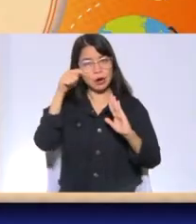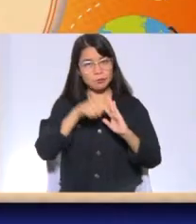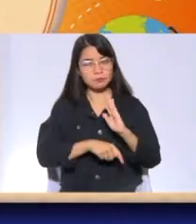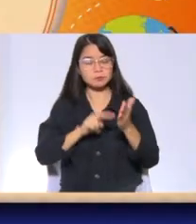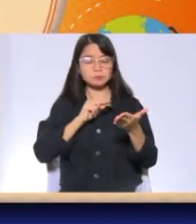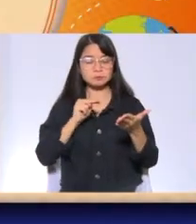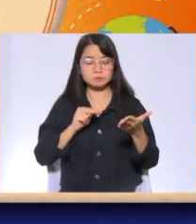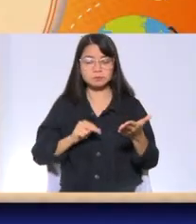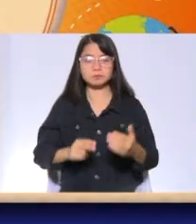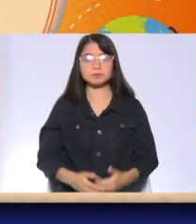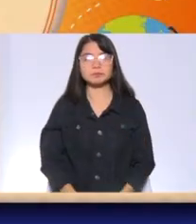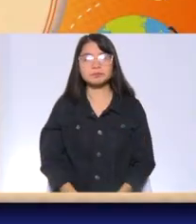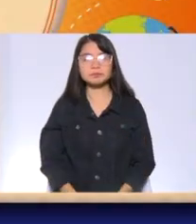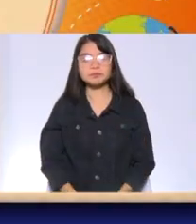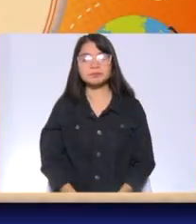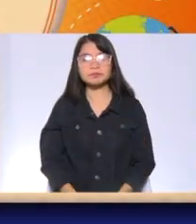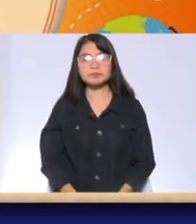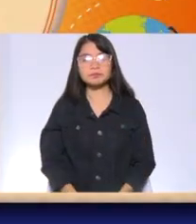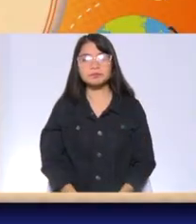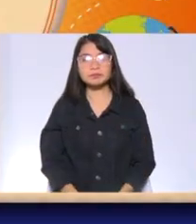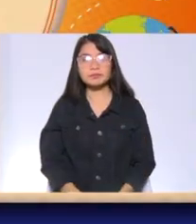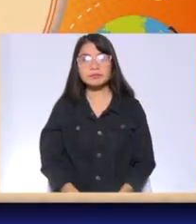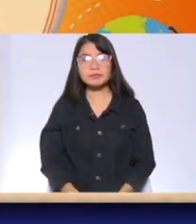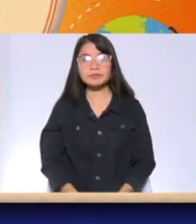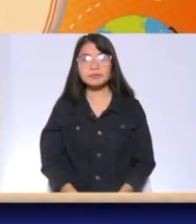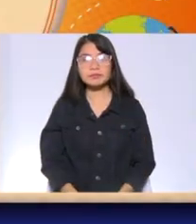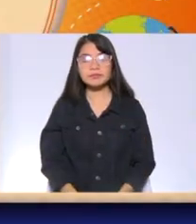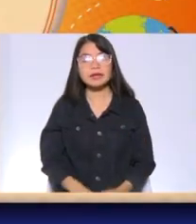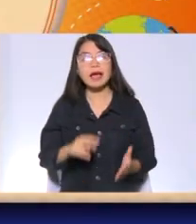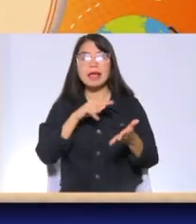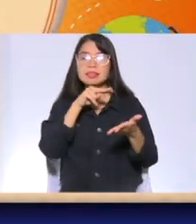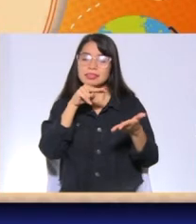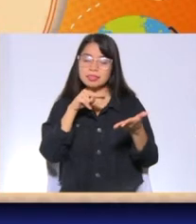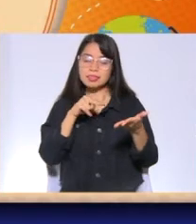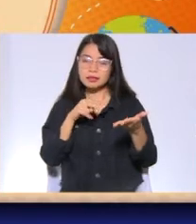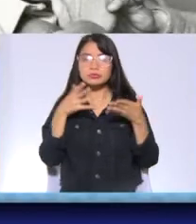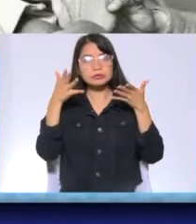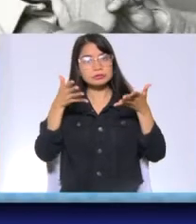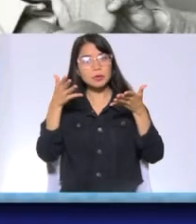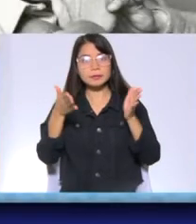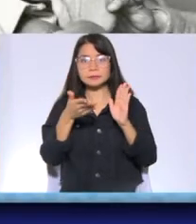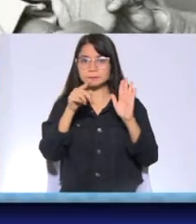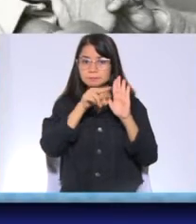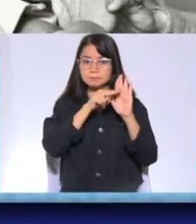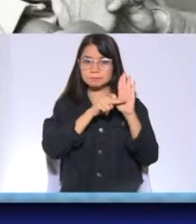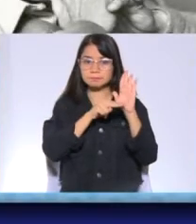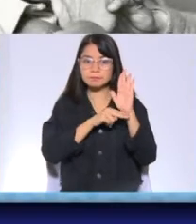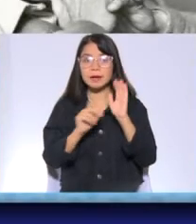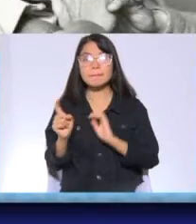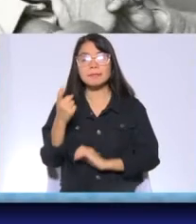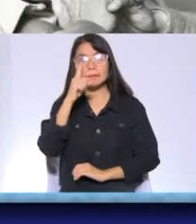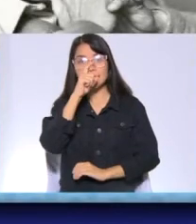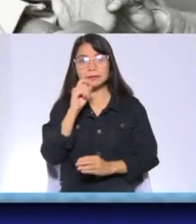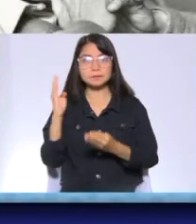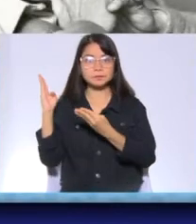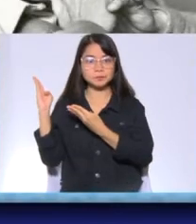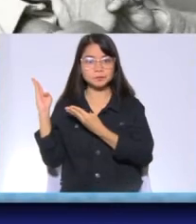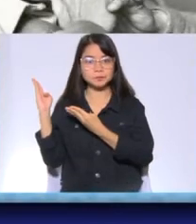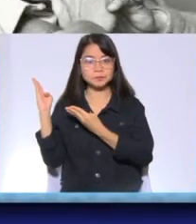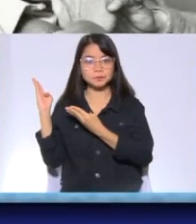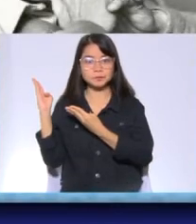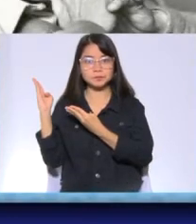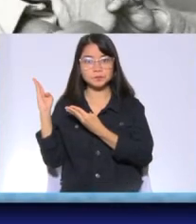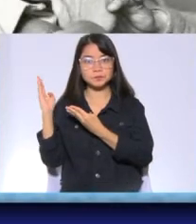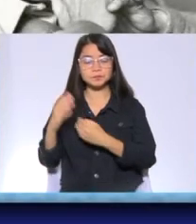lectura, tenemos nuestras lecturas recomendadas para primer año bajo otros escombros del escritor Augusto